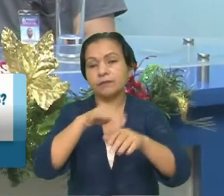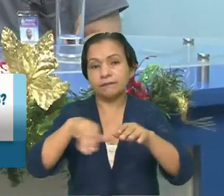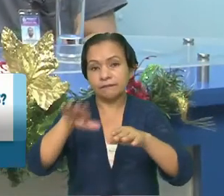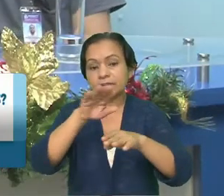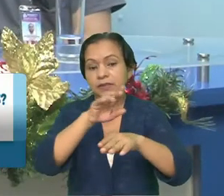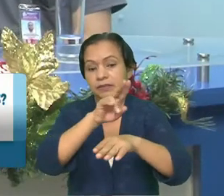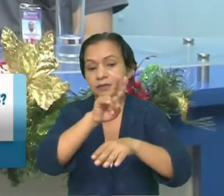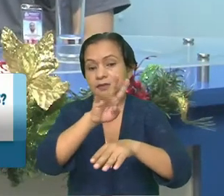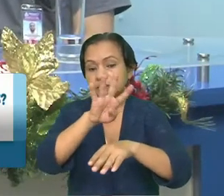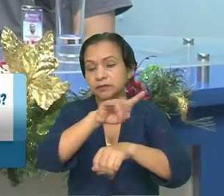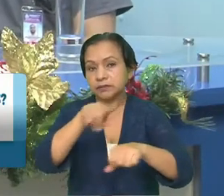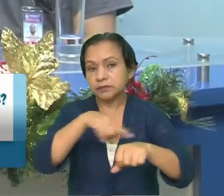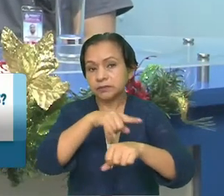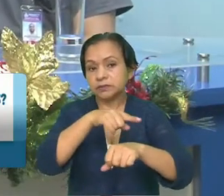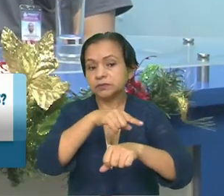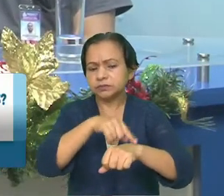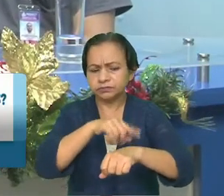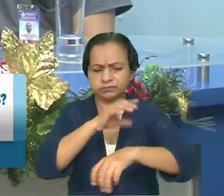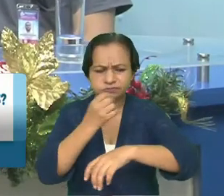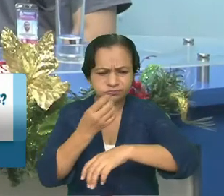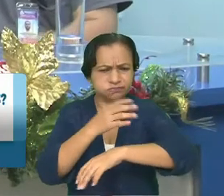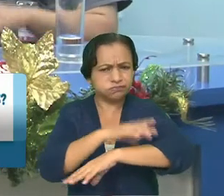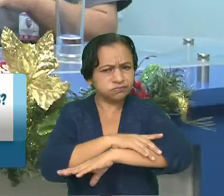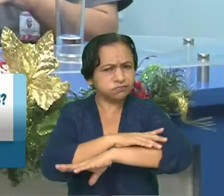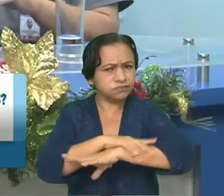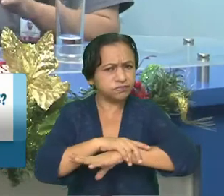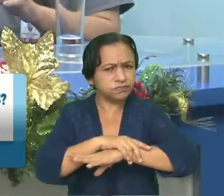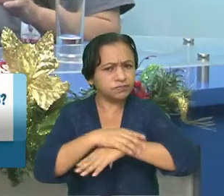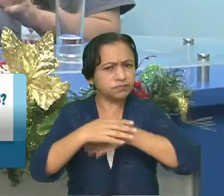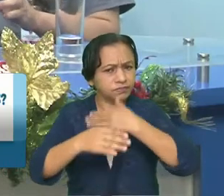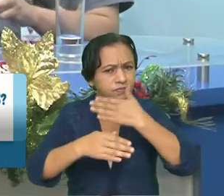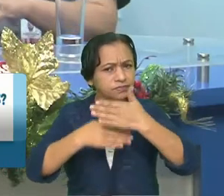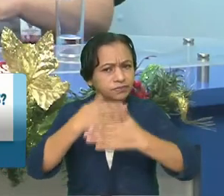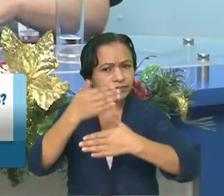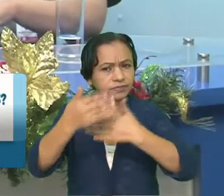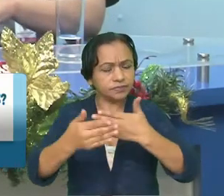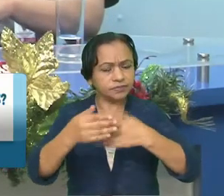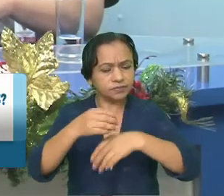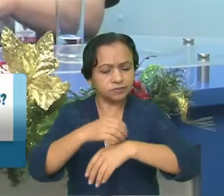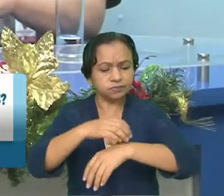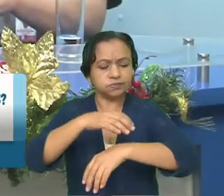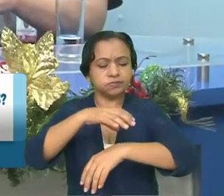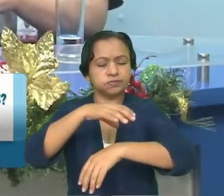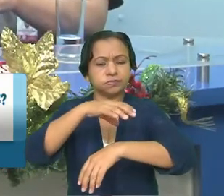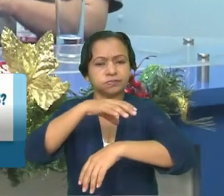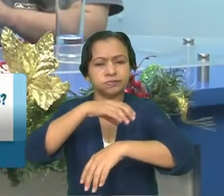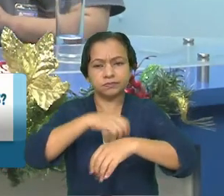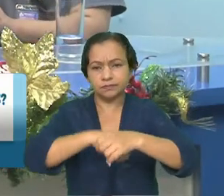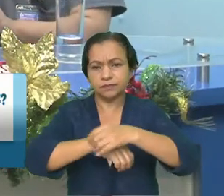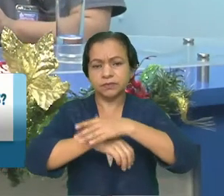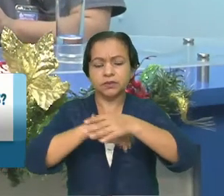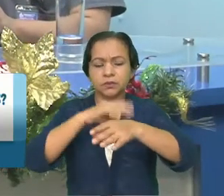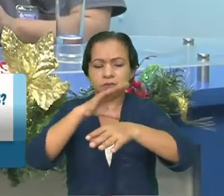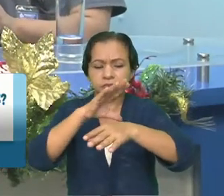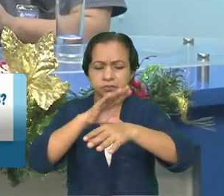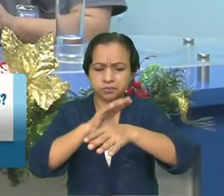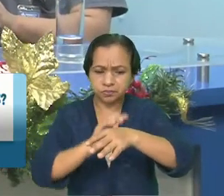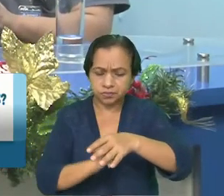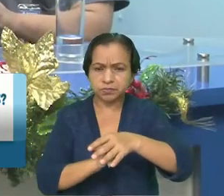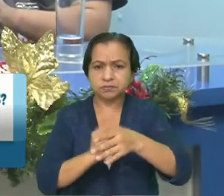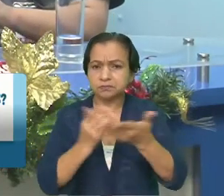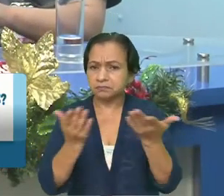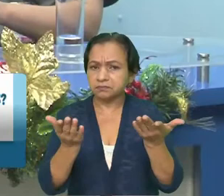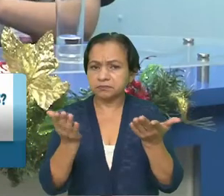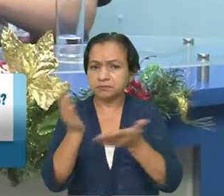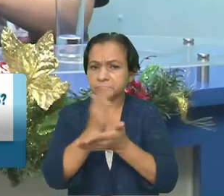24 horas y que, como este proceso, hay un proceso de inflamación, luego cede solito muchas